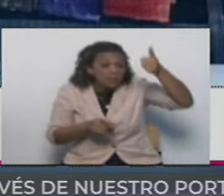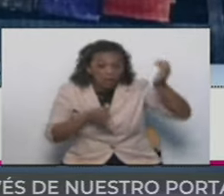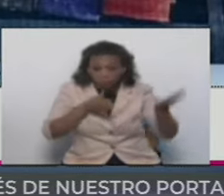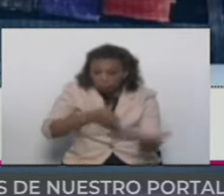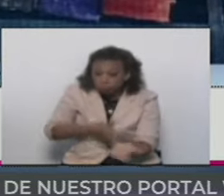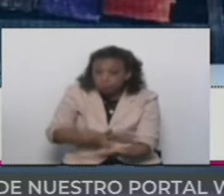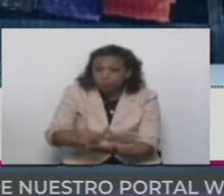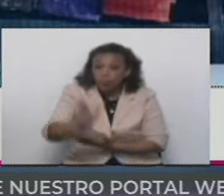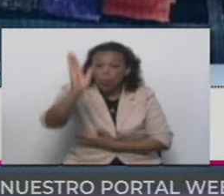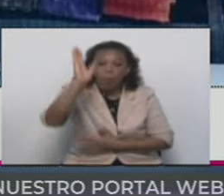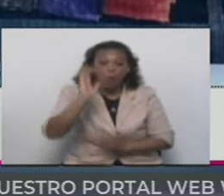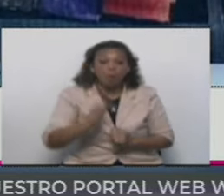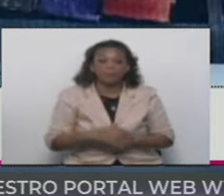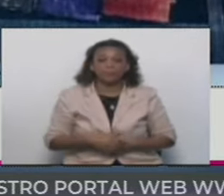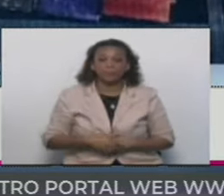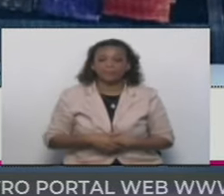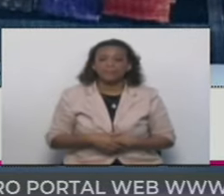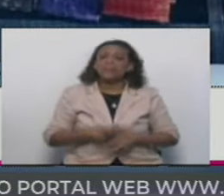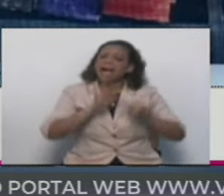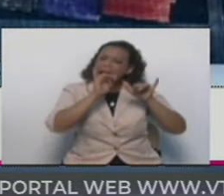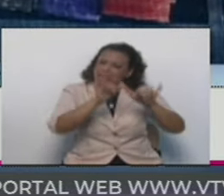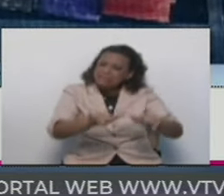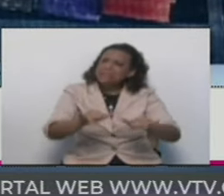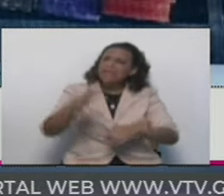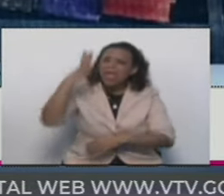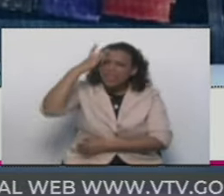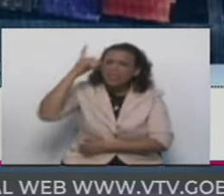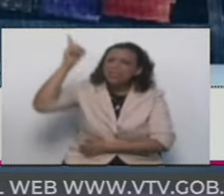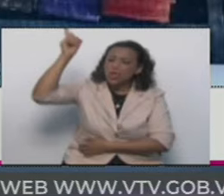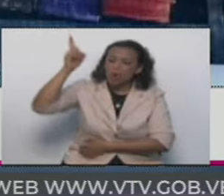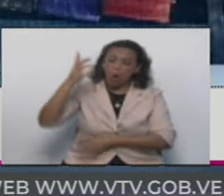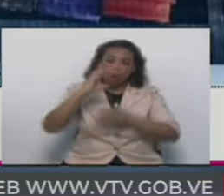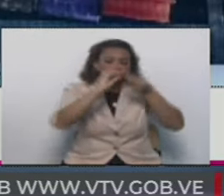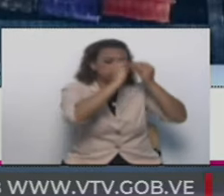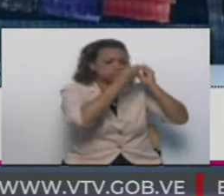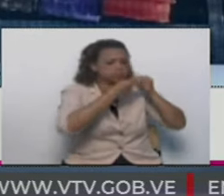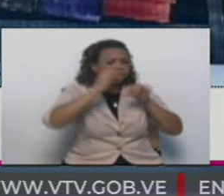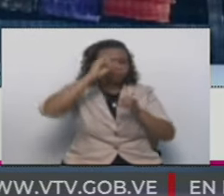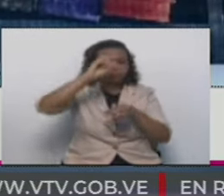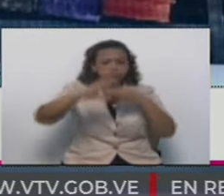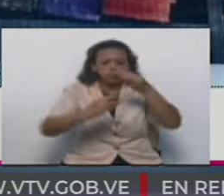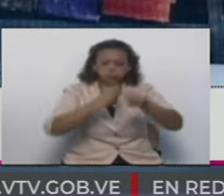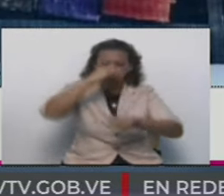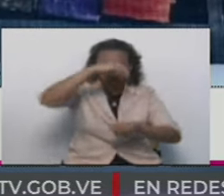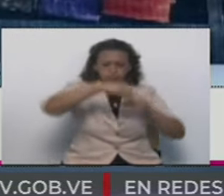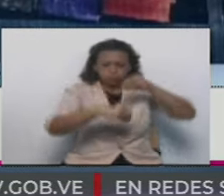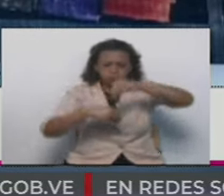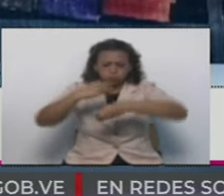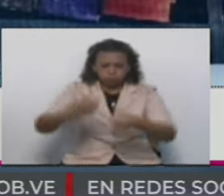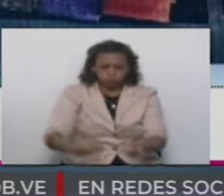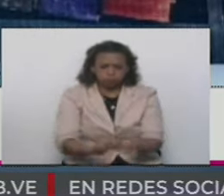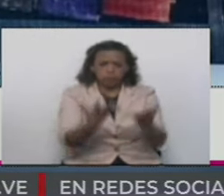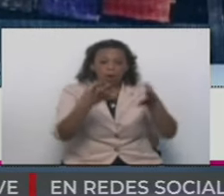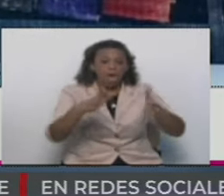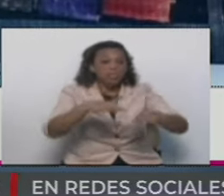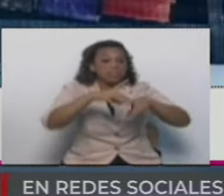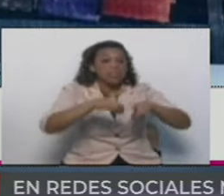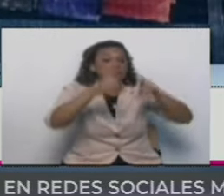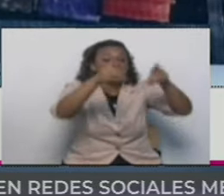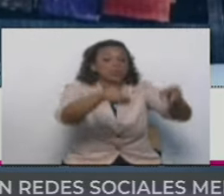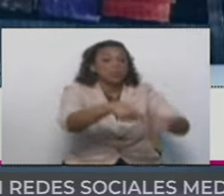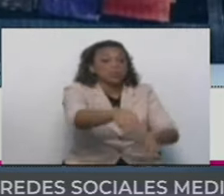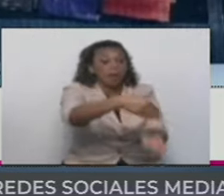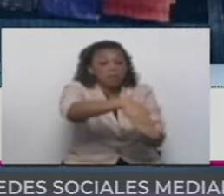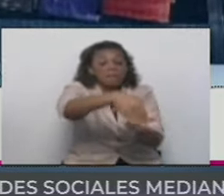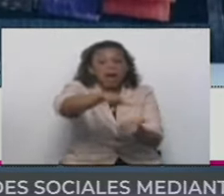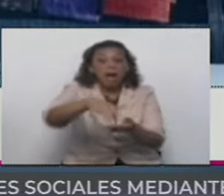así pasa con el Padre Creador. Él nos creó, Él nos crea, pero nos deja tomar nuestro camino.